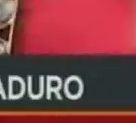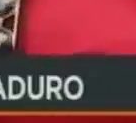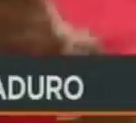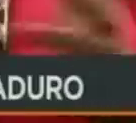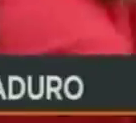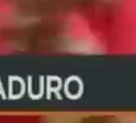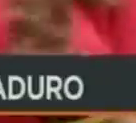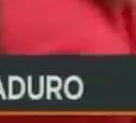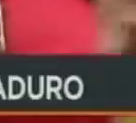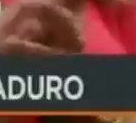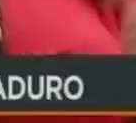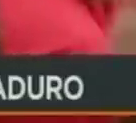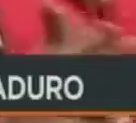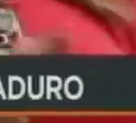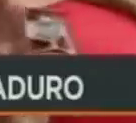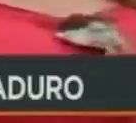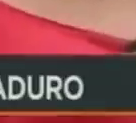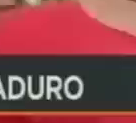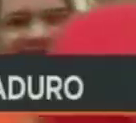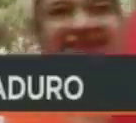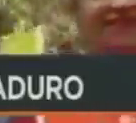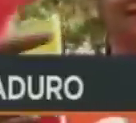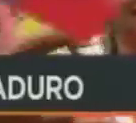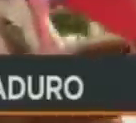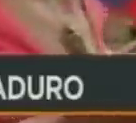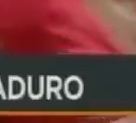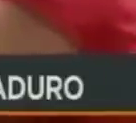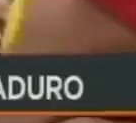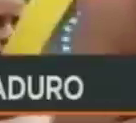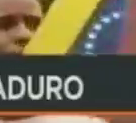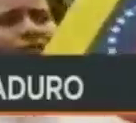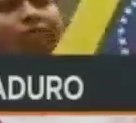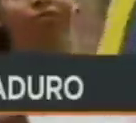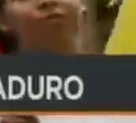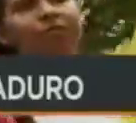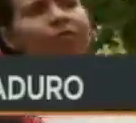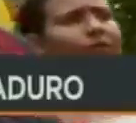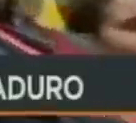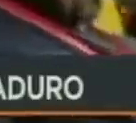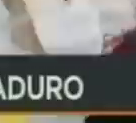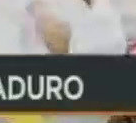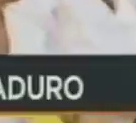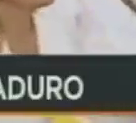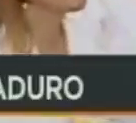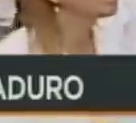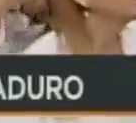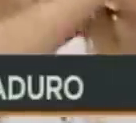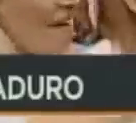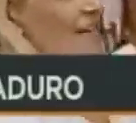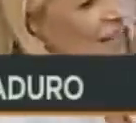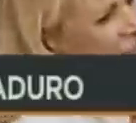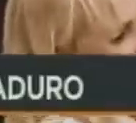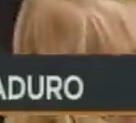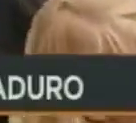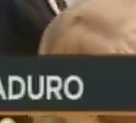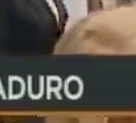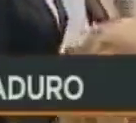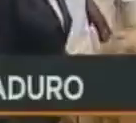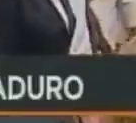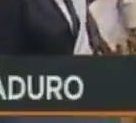Vamos a ponernos por aquí adelante para estar más cerca, para poder abrazarnos. Queridas hermanas,